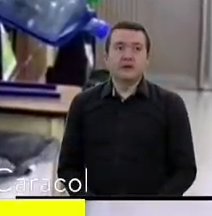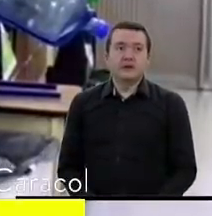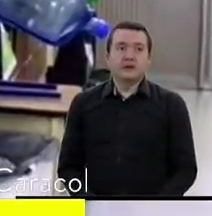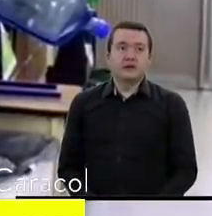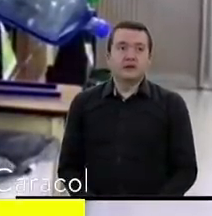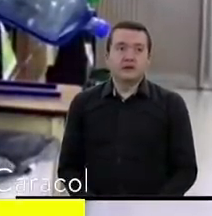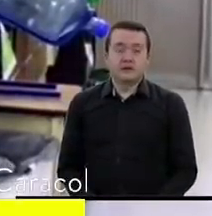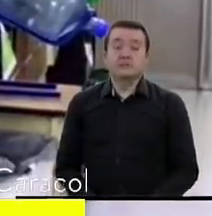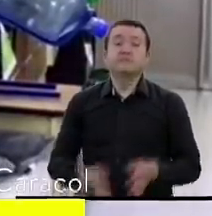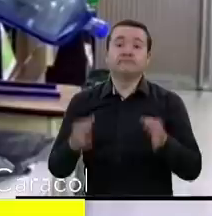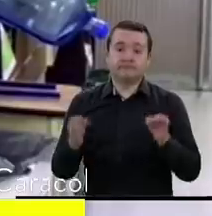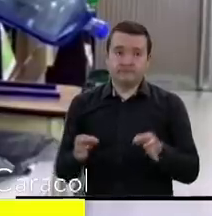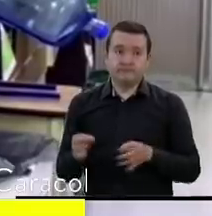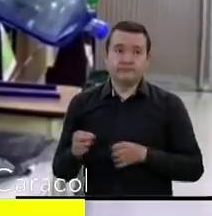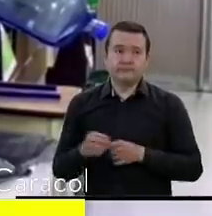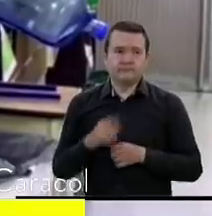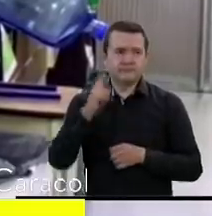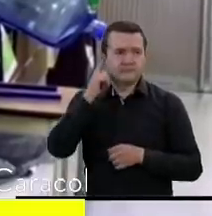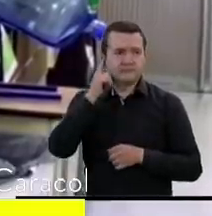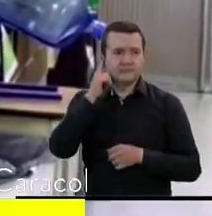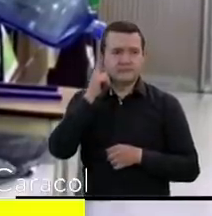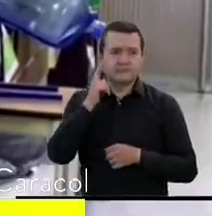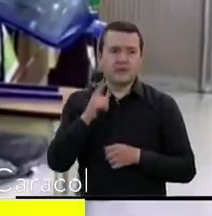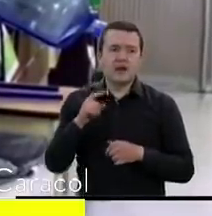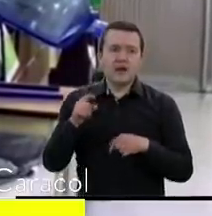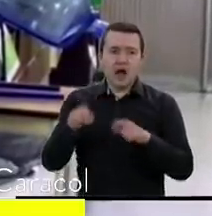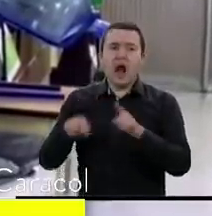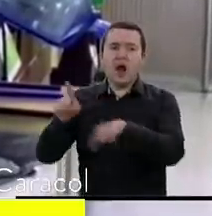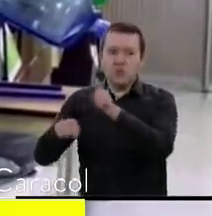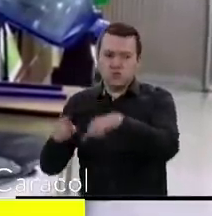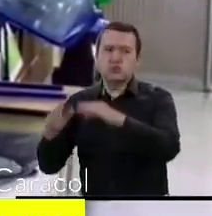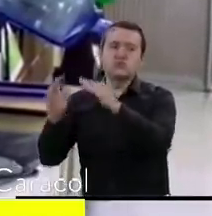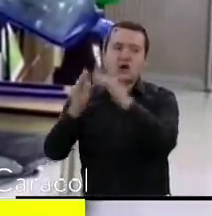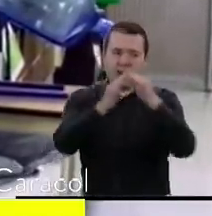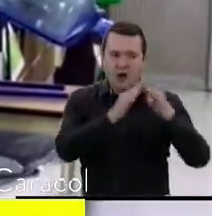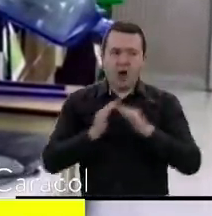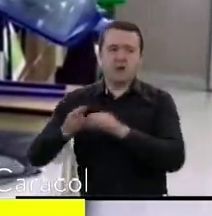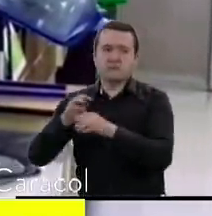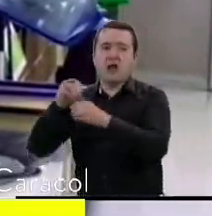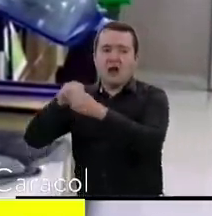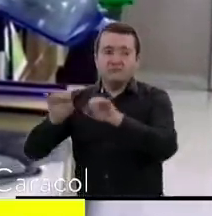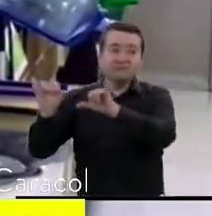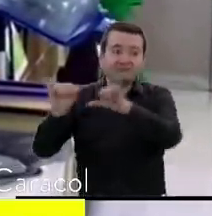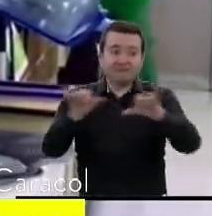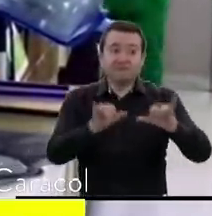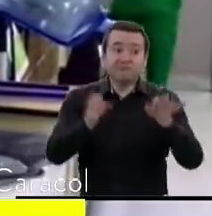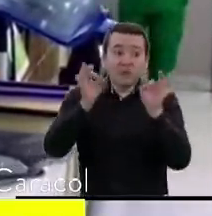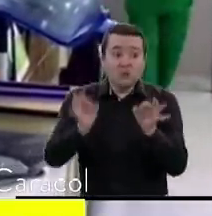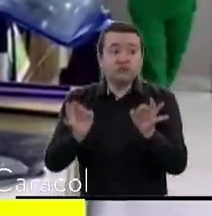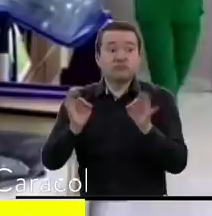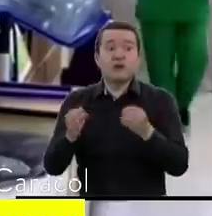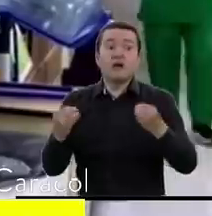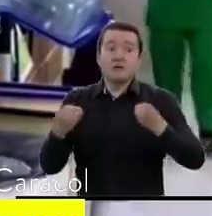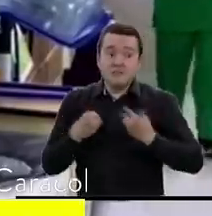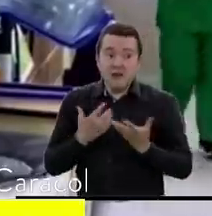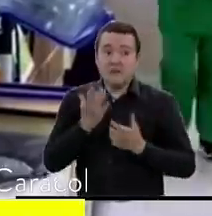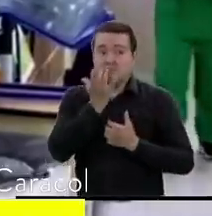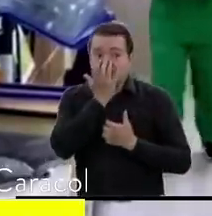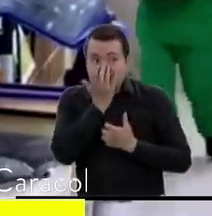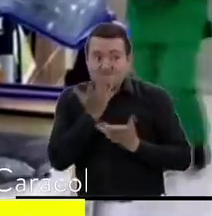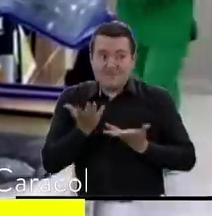en sus casas cumpliendo una cuarentena y la infección respiratoria aguda, que no era nuestro dolor de cabeza en este